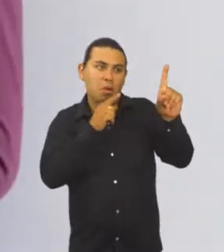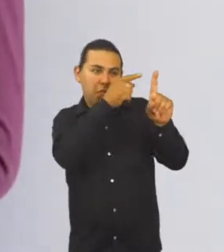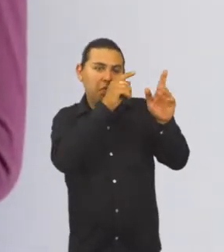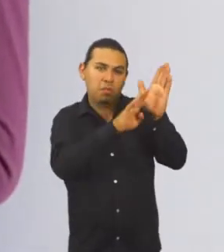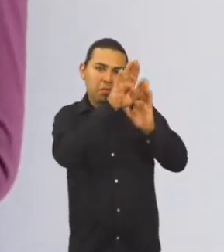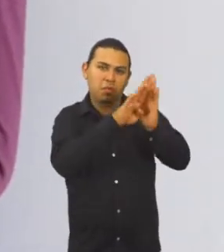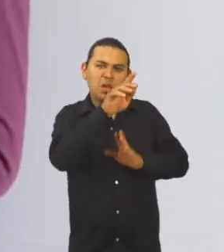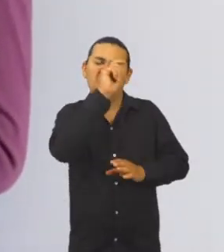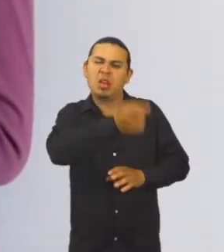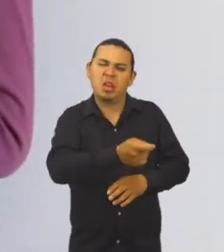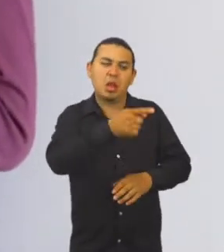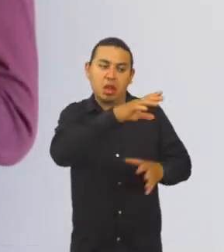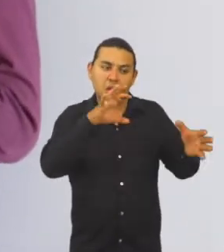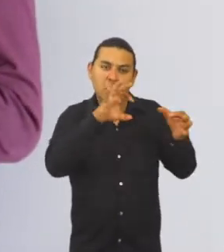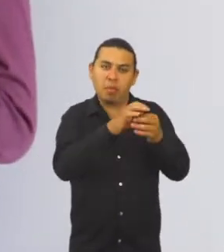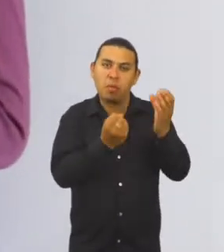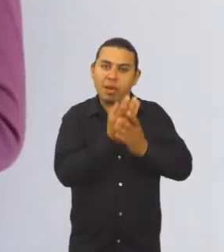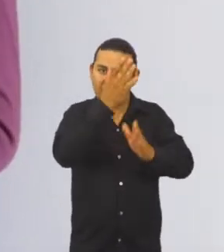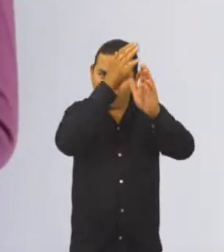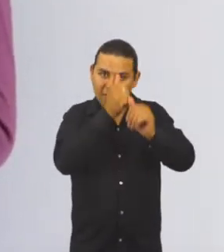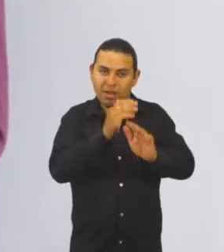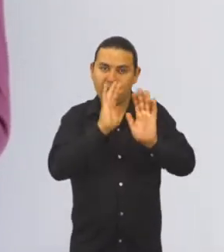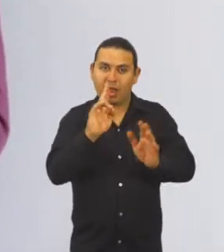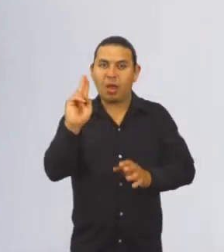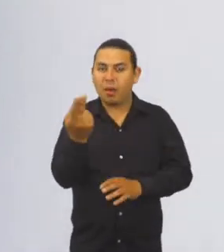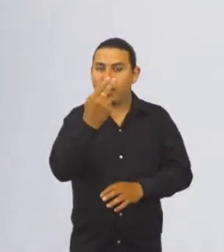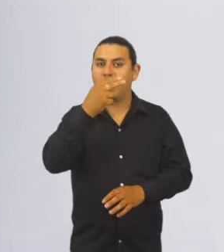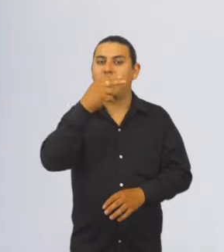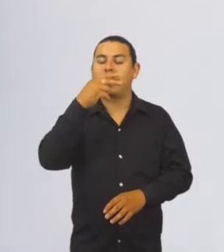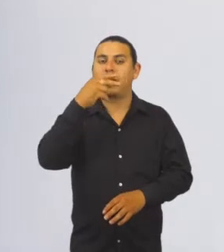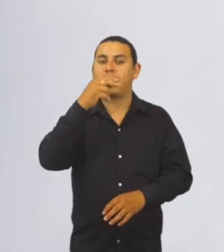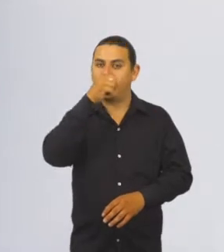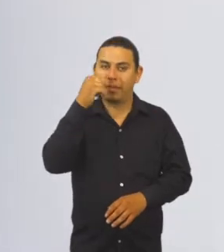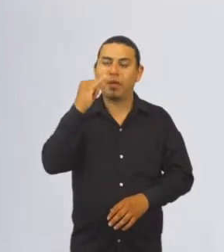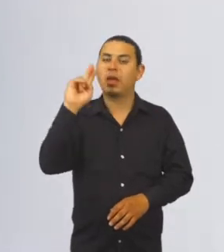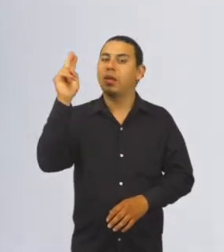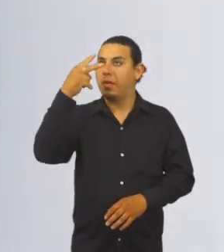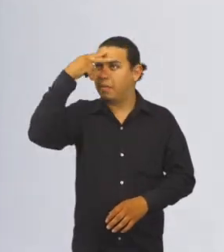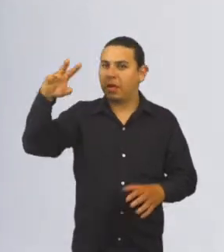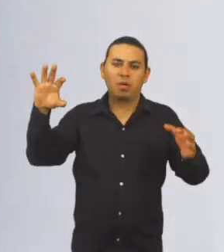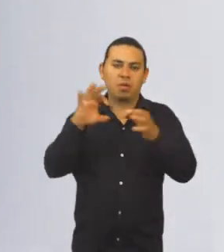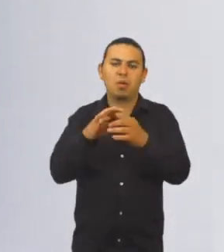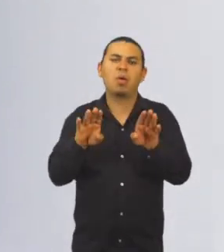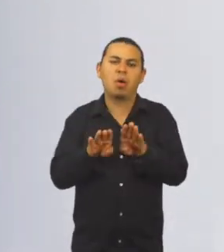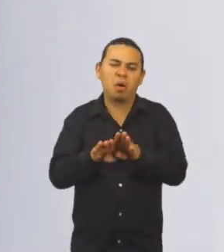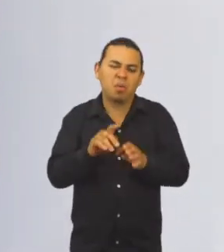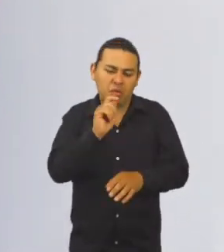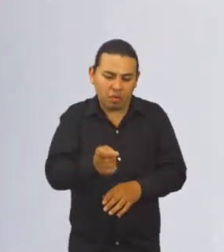¿Cuáles son los alcances que tiene la firma de un convenio con la Universidad Autónoma Benito Juárez de Oaxaca y la